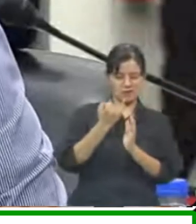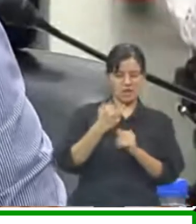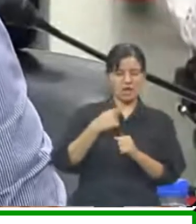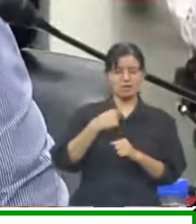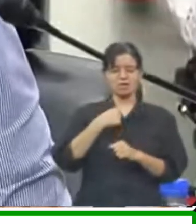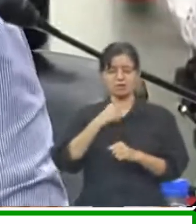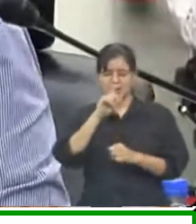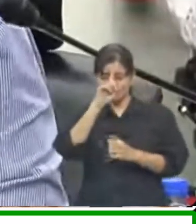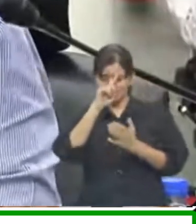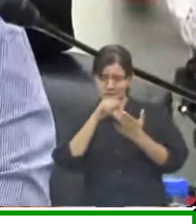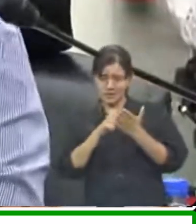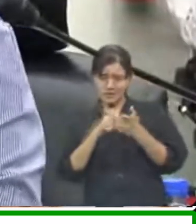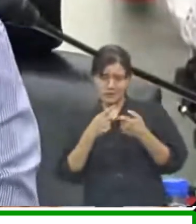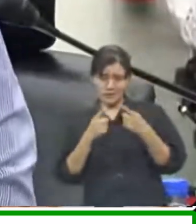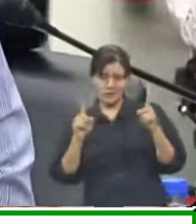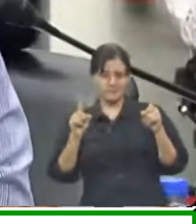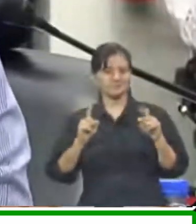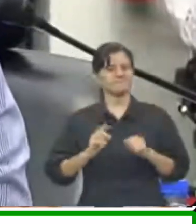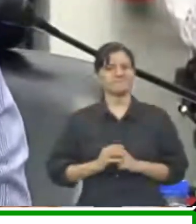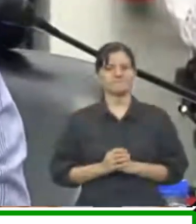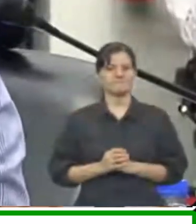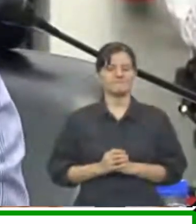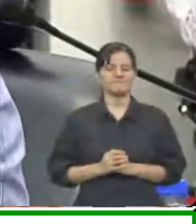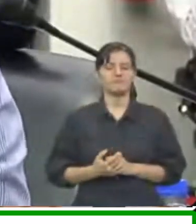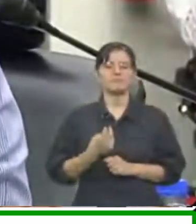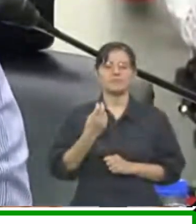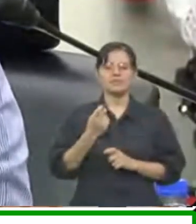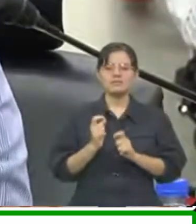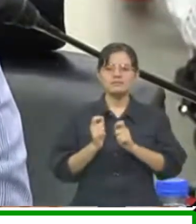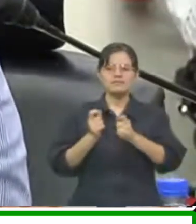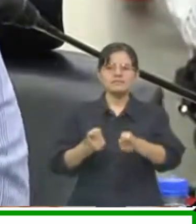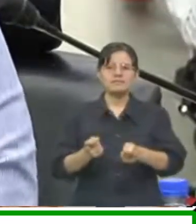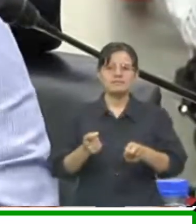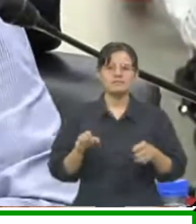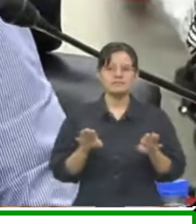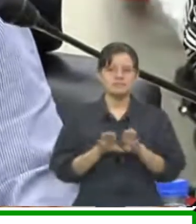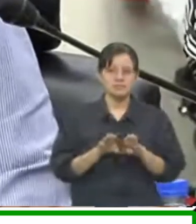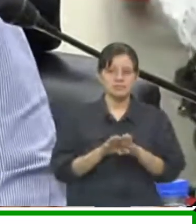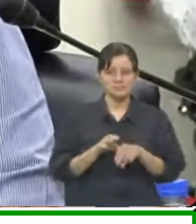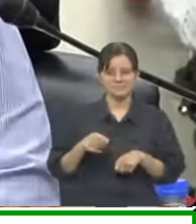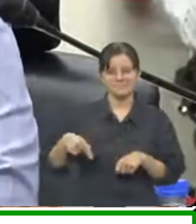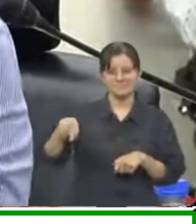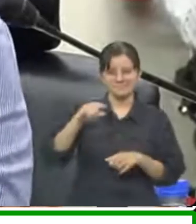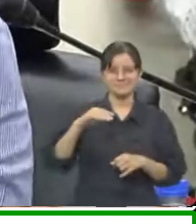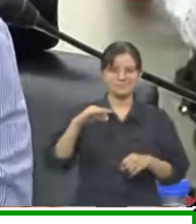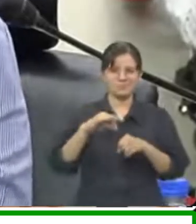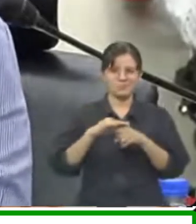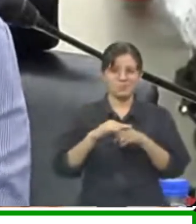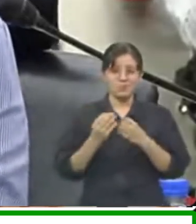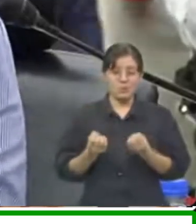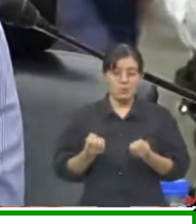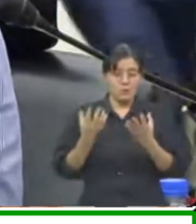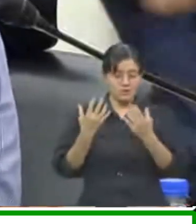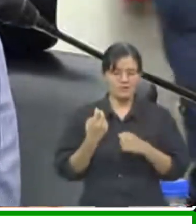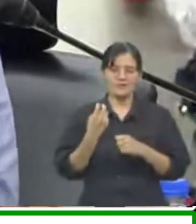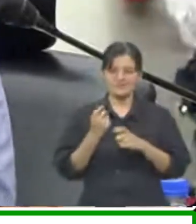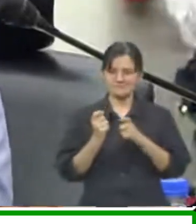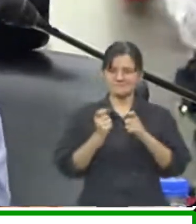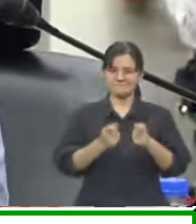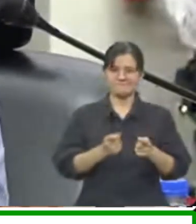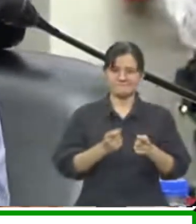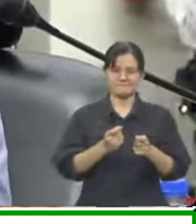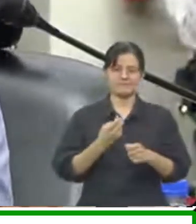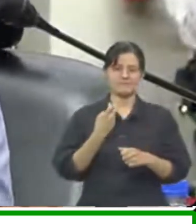votos que se emiten en la elección. Y lo que pretende esta norma y todo el sistema